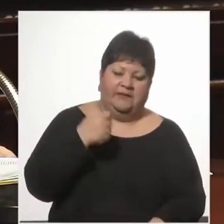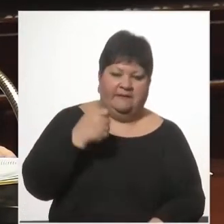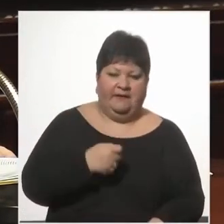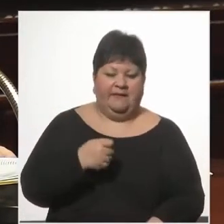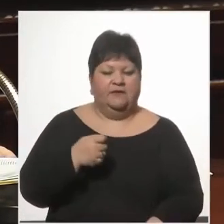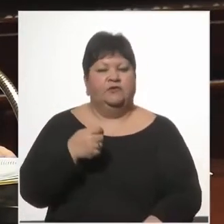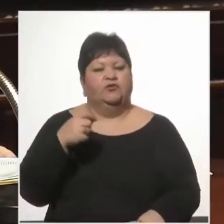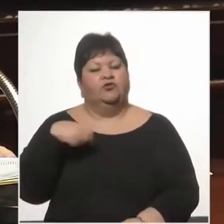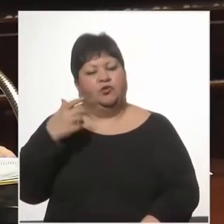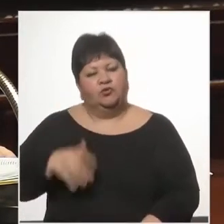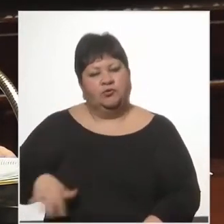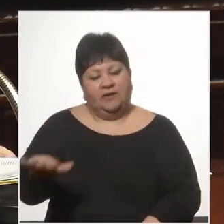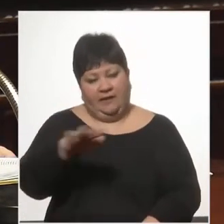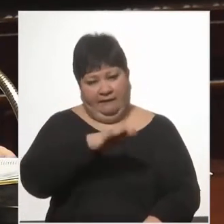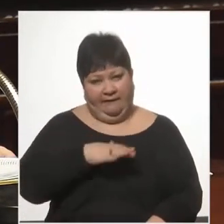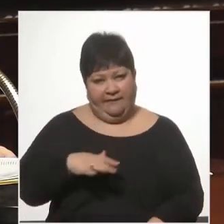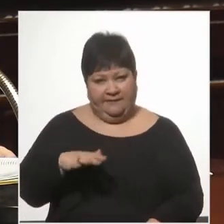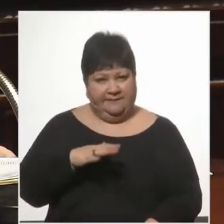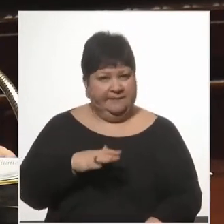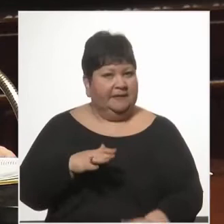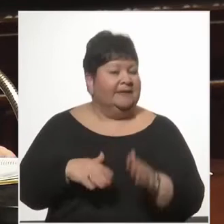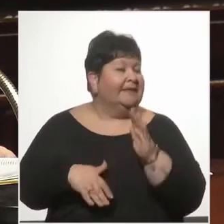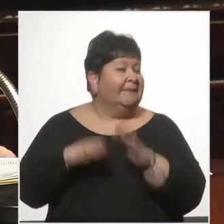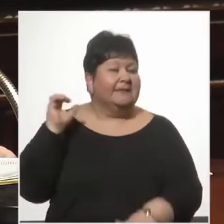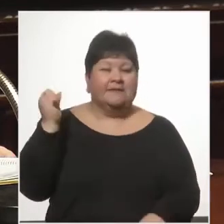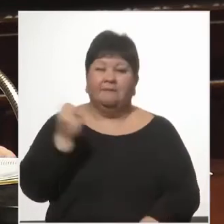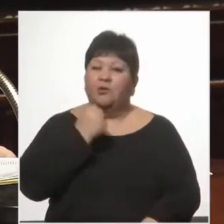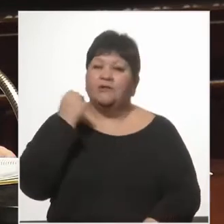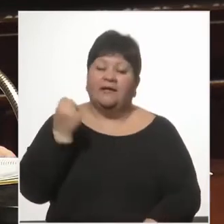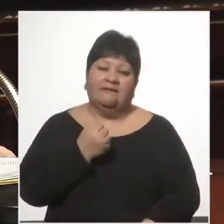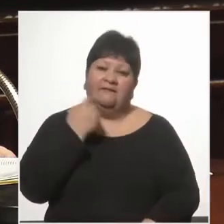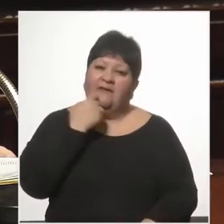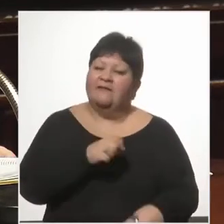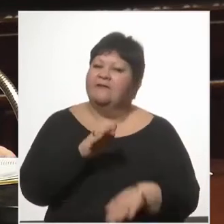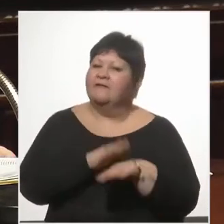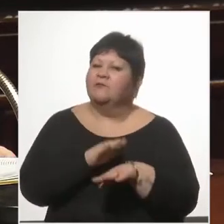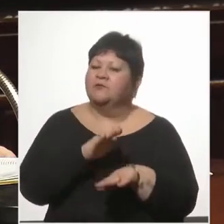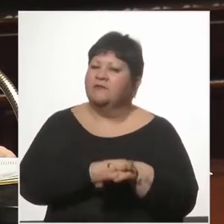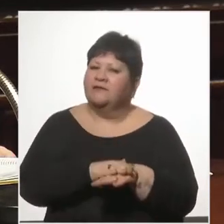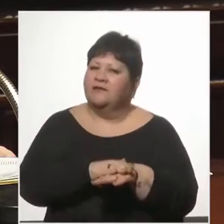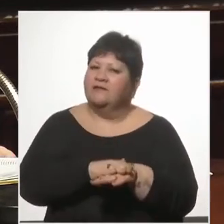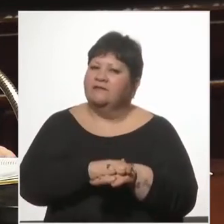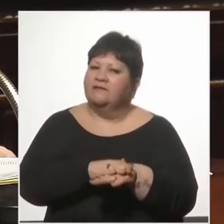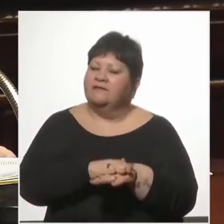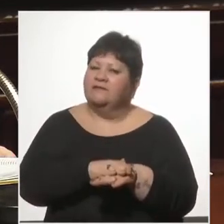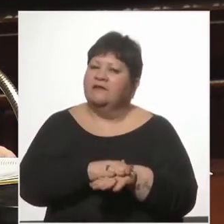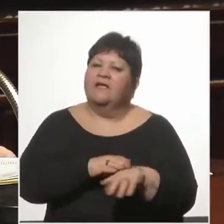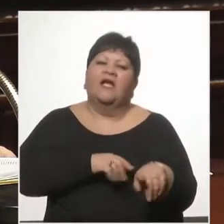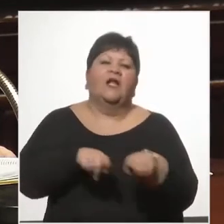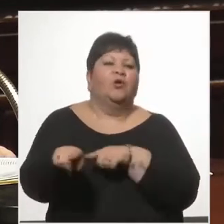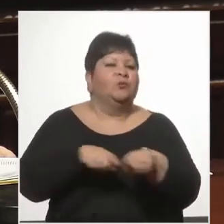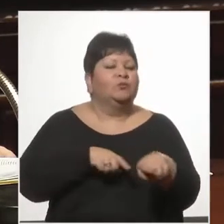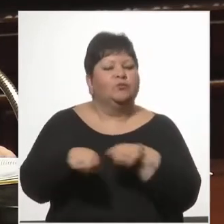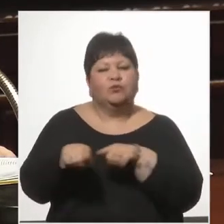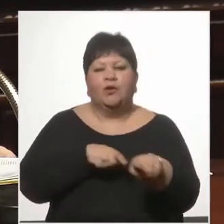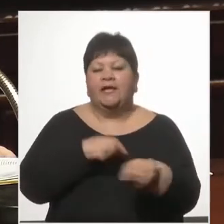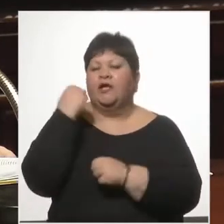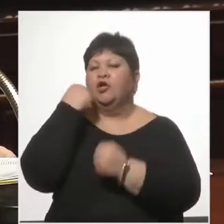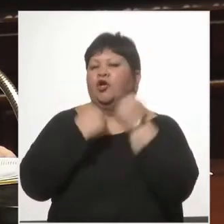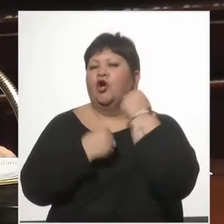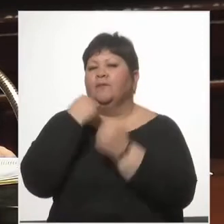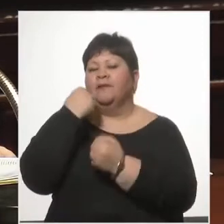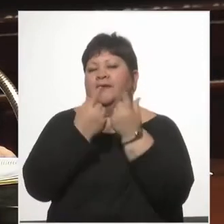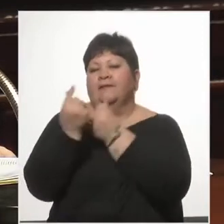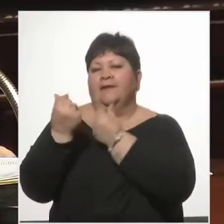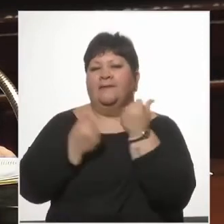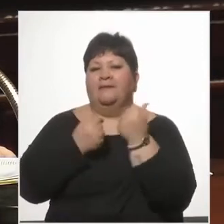más importante razón de ese déficit fiscal es la irresponsabilidad en la conducción económica de los dineros públicos